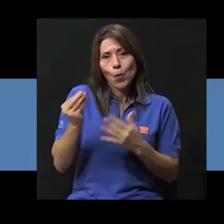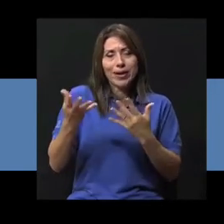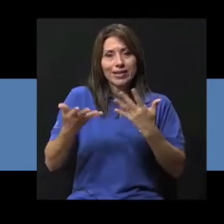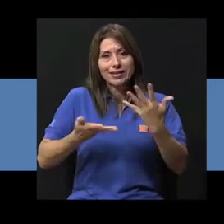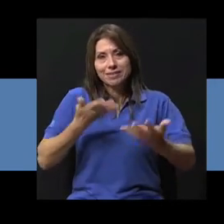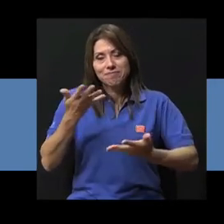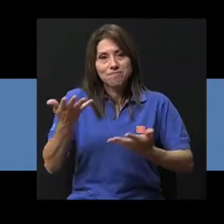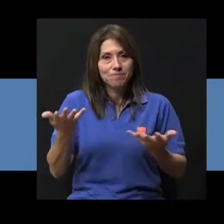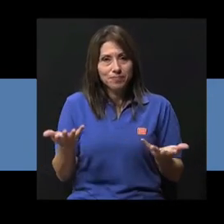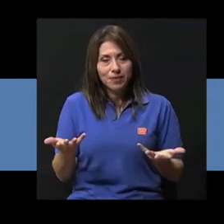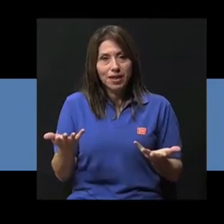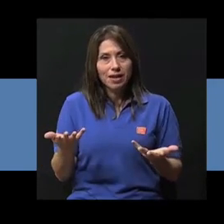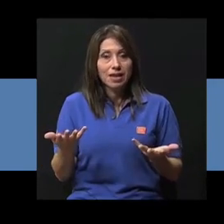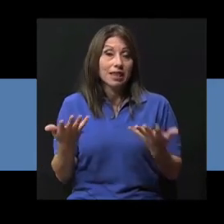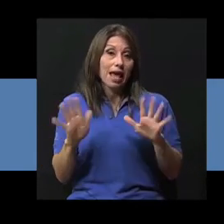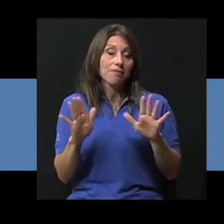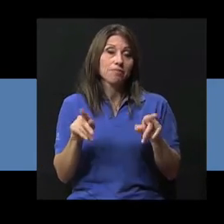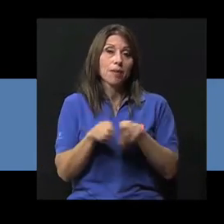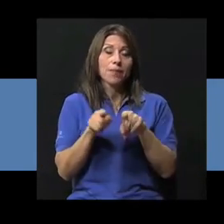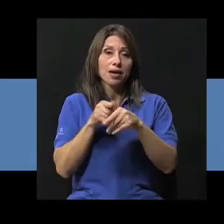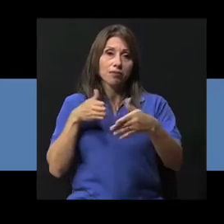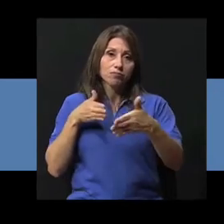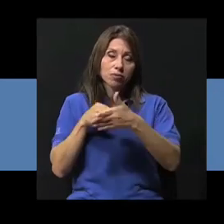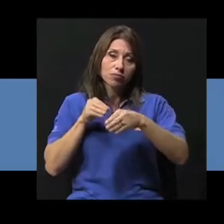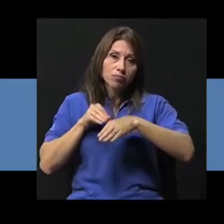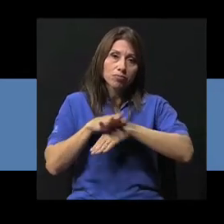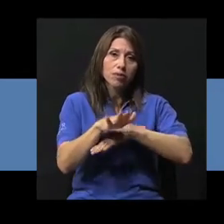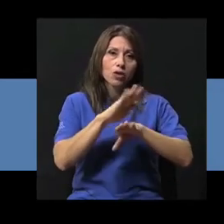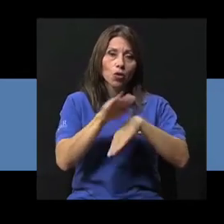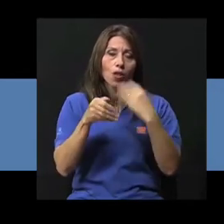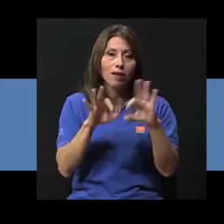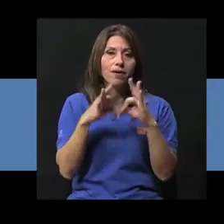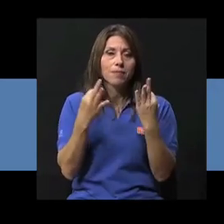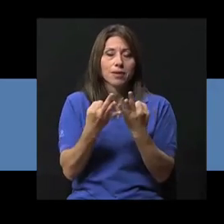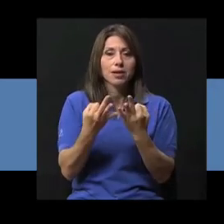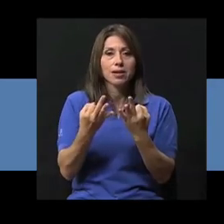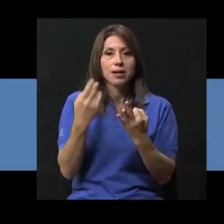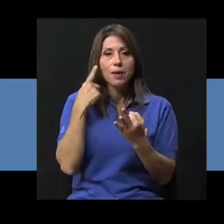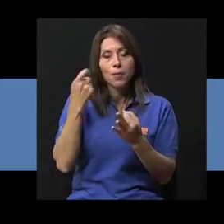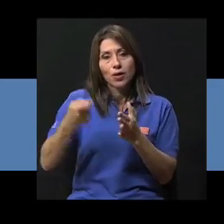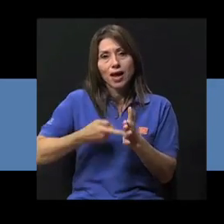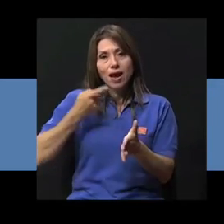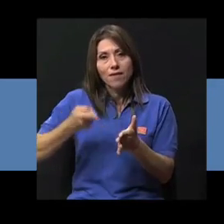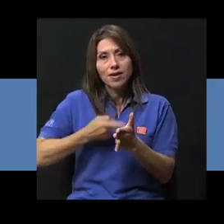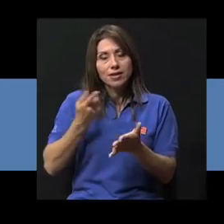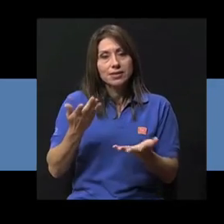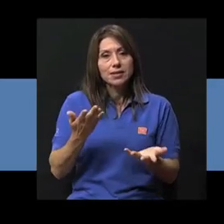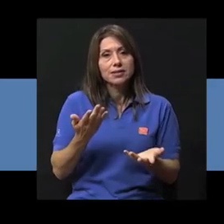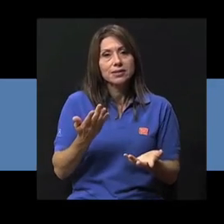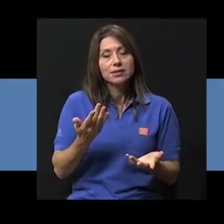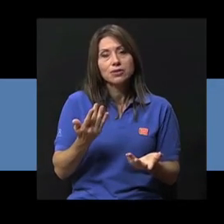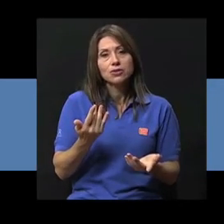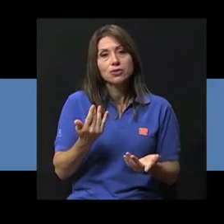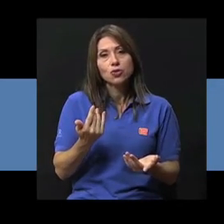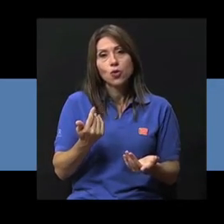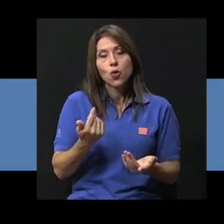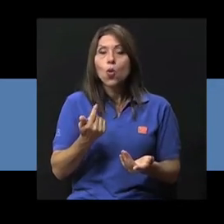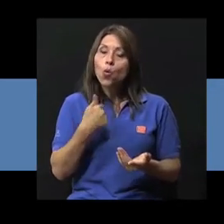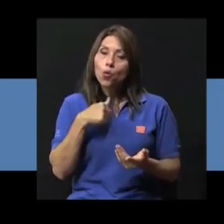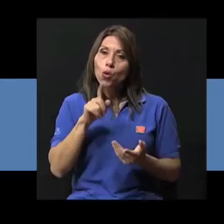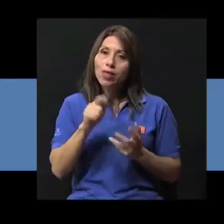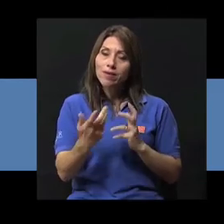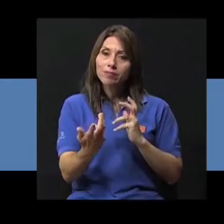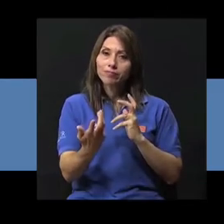más jóvenes y qué sé yo, ¿verdad? Y ya, y afecta a toda la familia, ¿verdad? Porque a veces uno tiene que